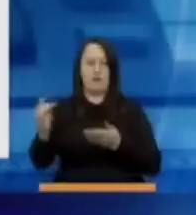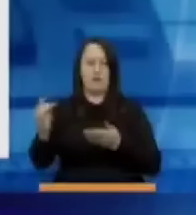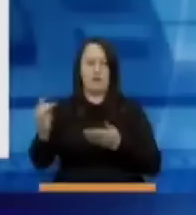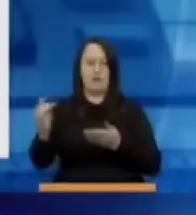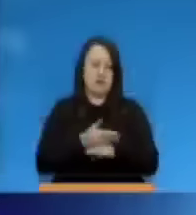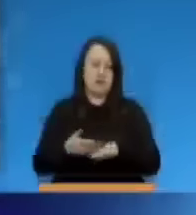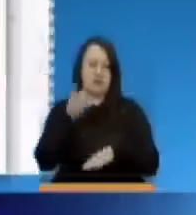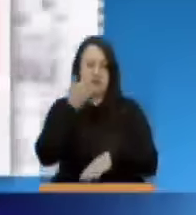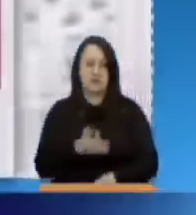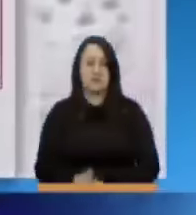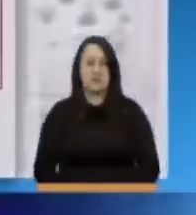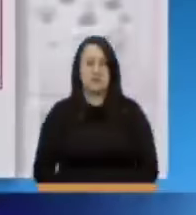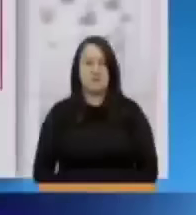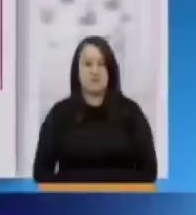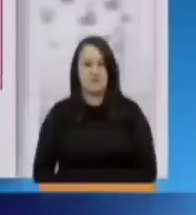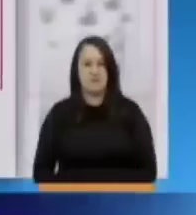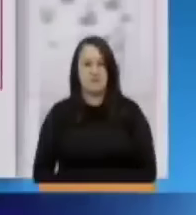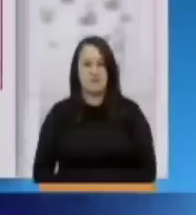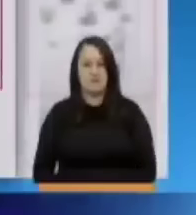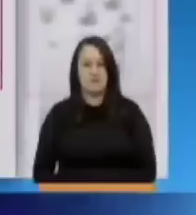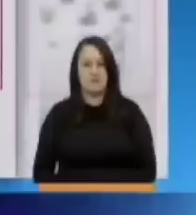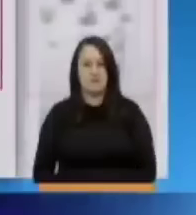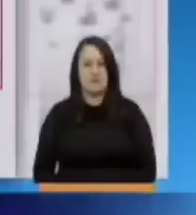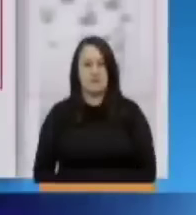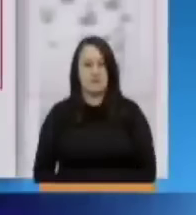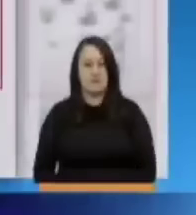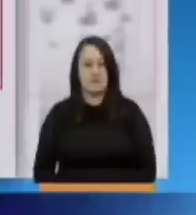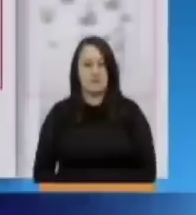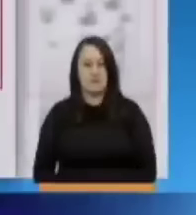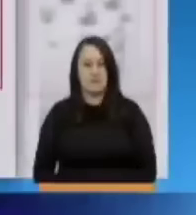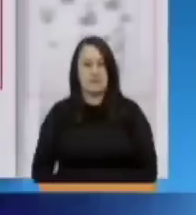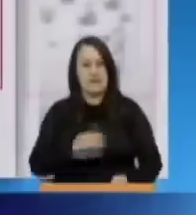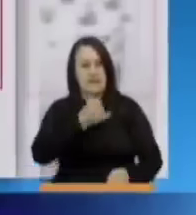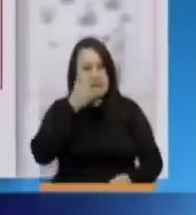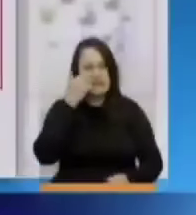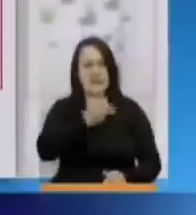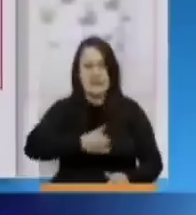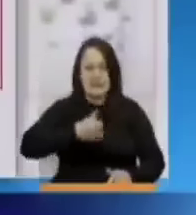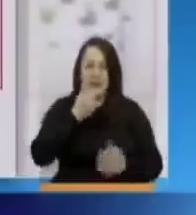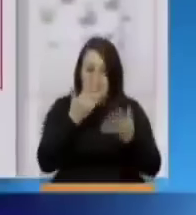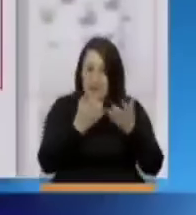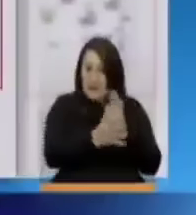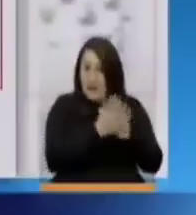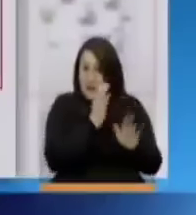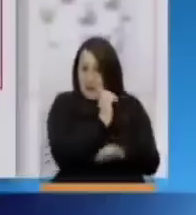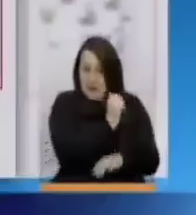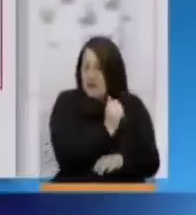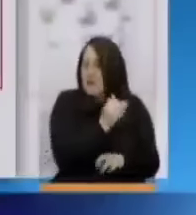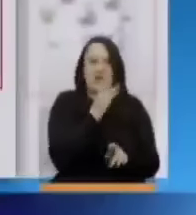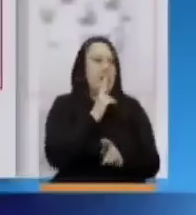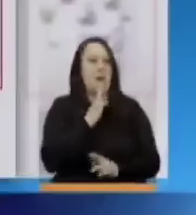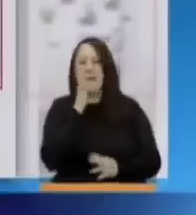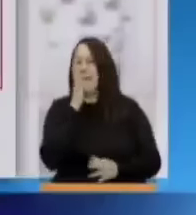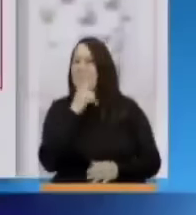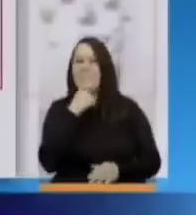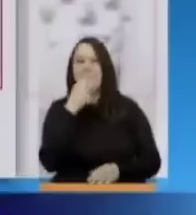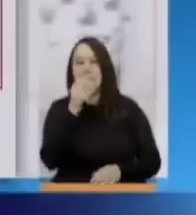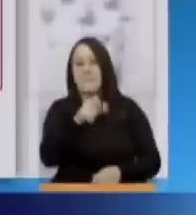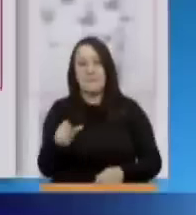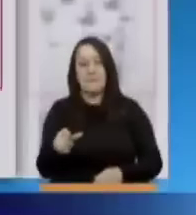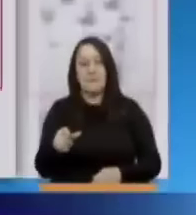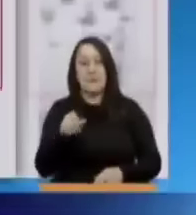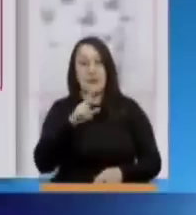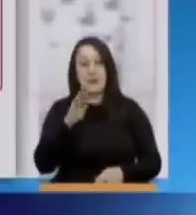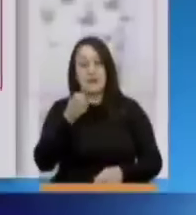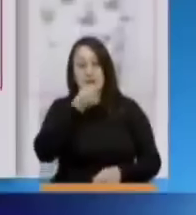tarde. Pese a la insistencia en conocer su versión, hasta el momento no hemos recibido respuesta de los mencionados colombianos.